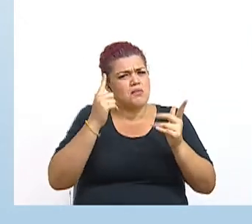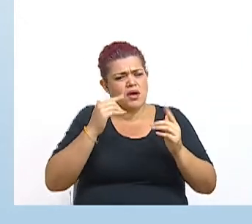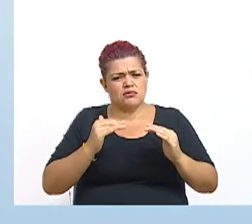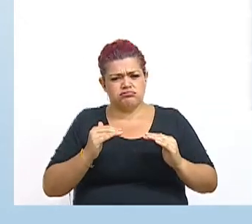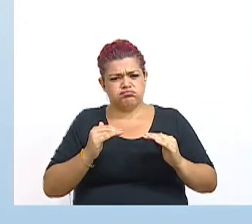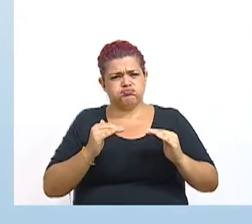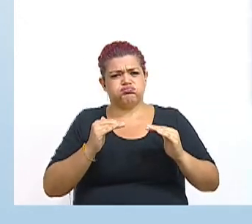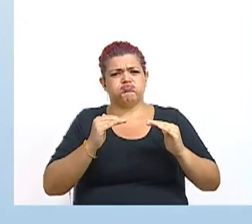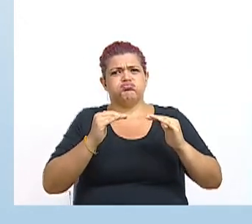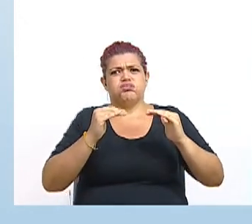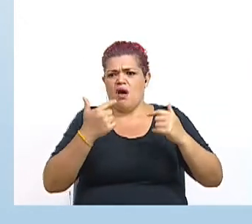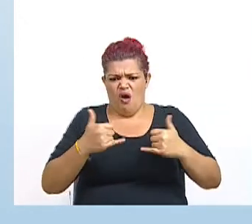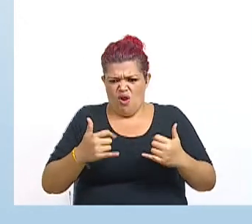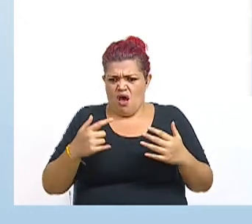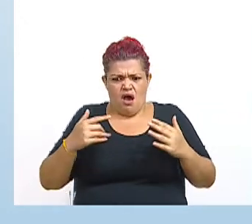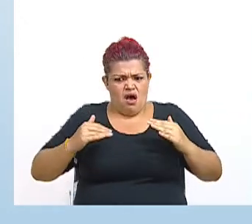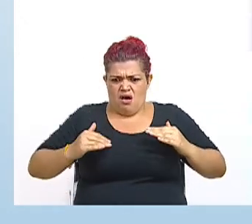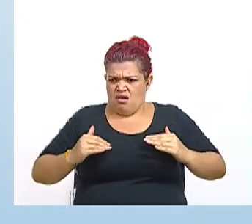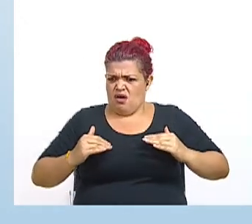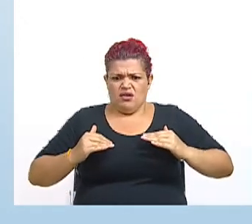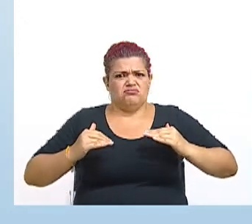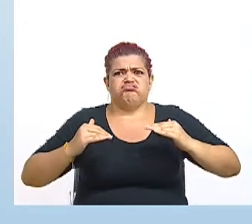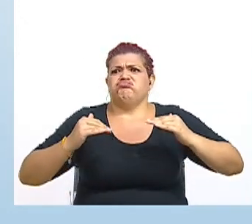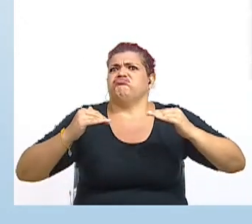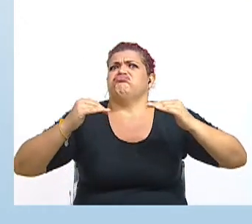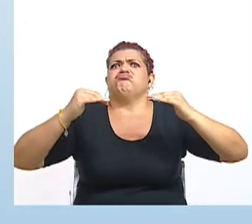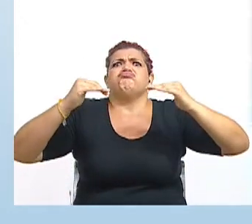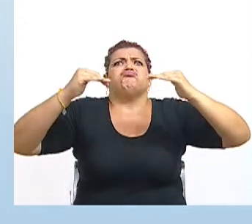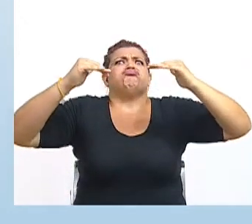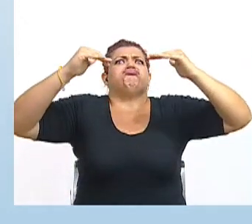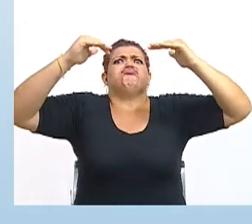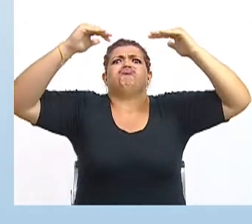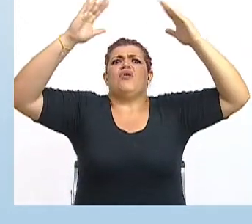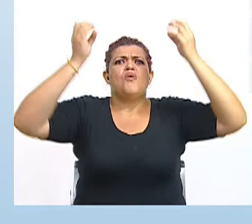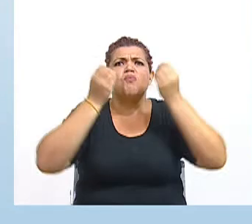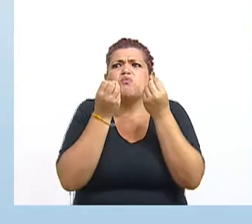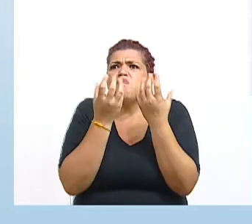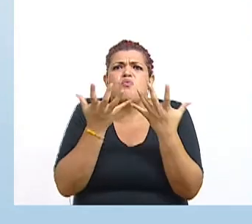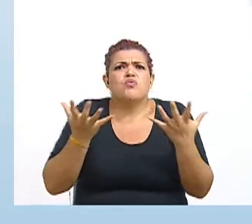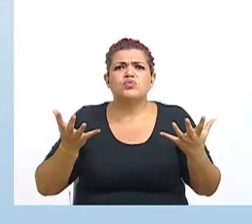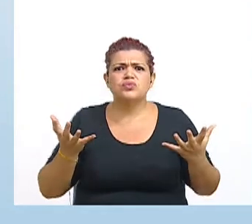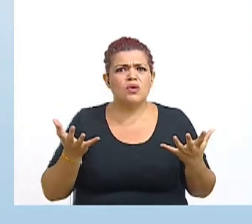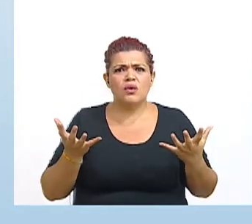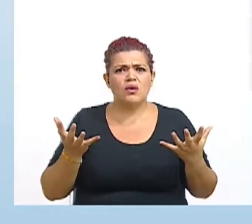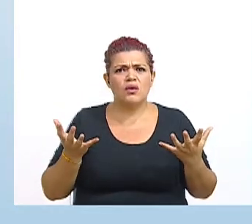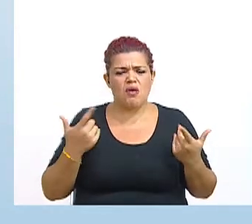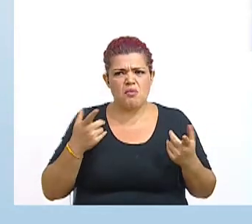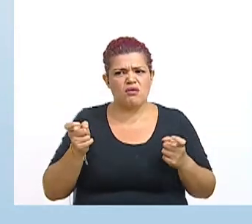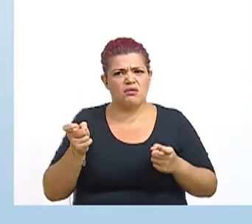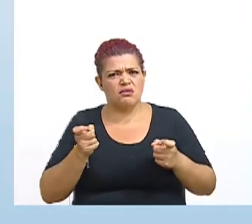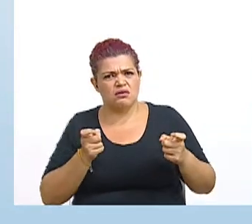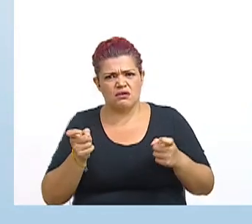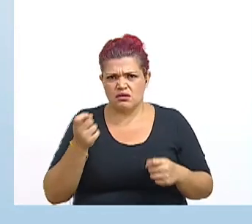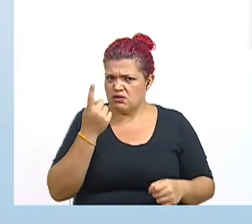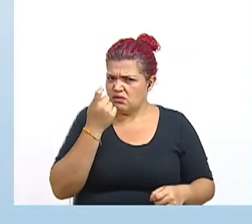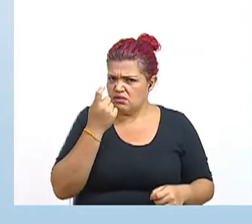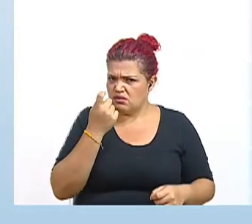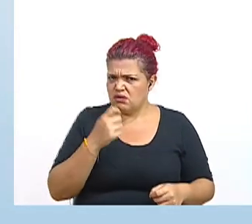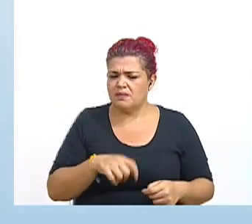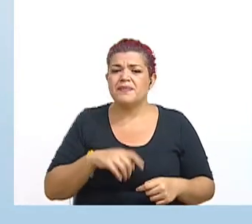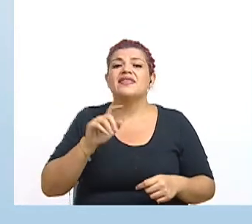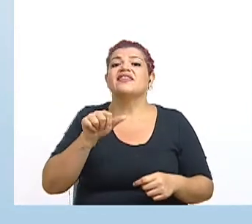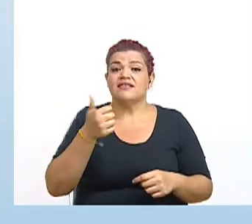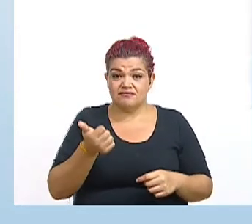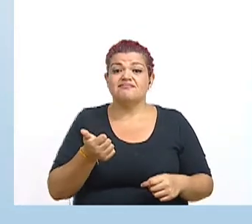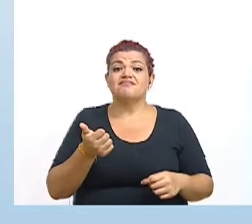crecimiento desmedido y poco planificado de ciertas áreas urbanas? En este otro caso vamos a considerar